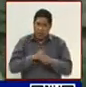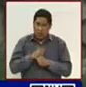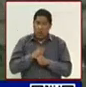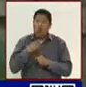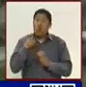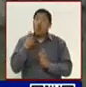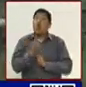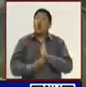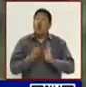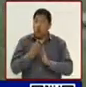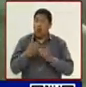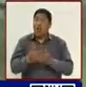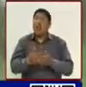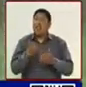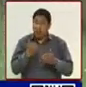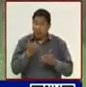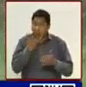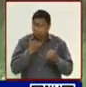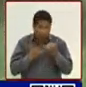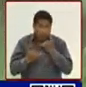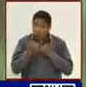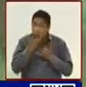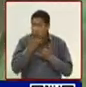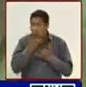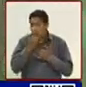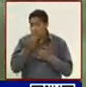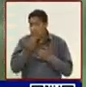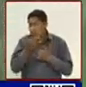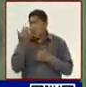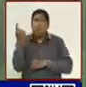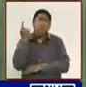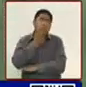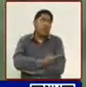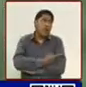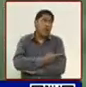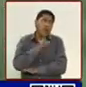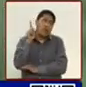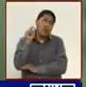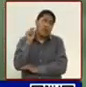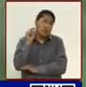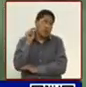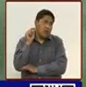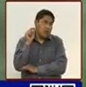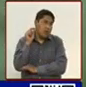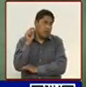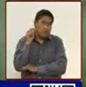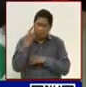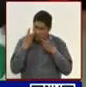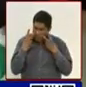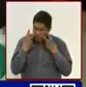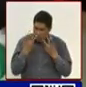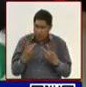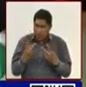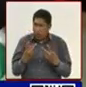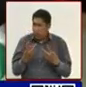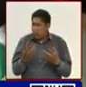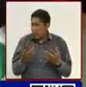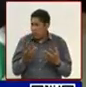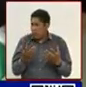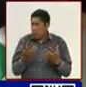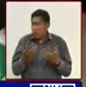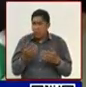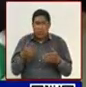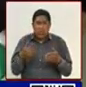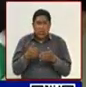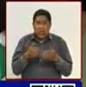hora antes del hecho suscitado, que ha sido el día 20, lo vieron en